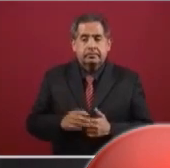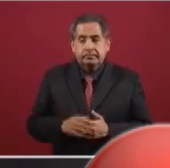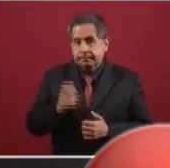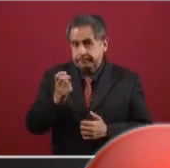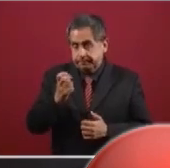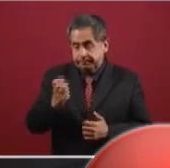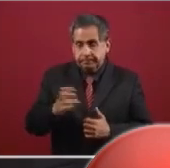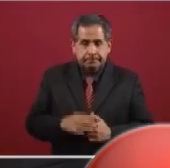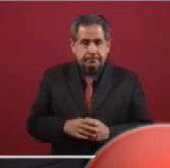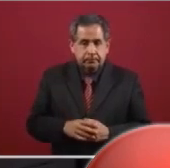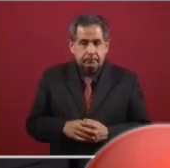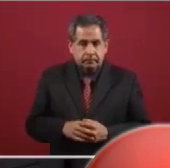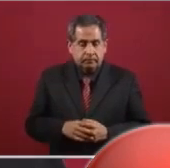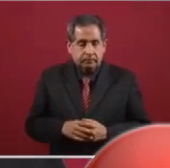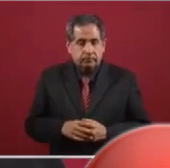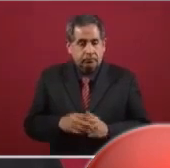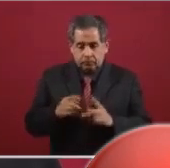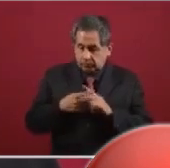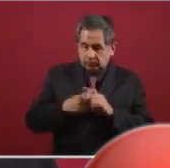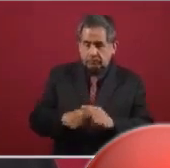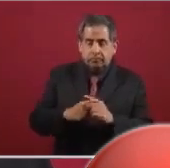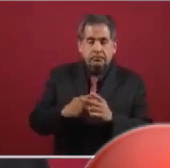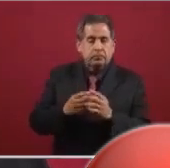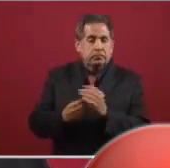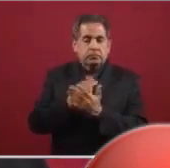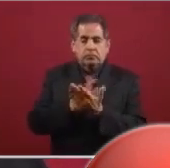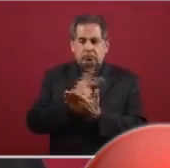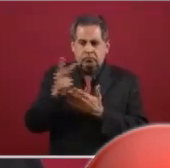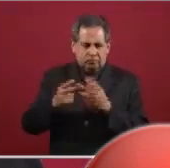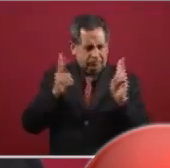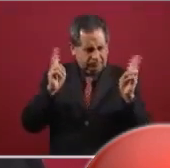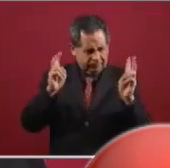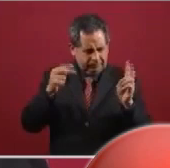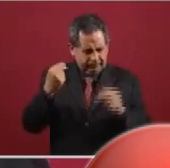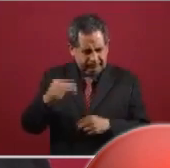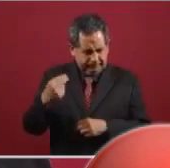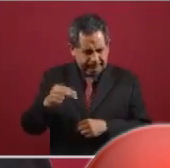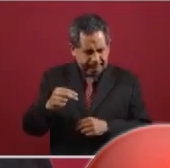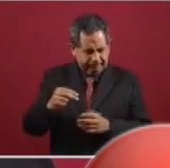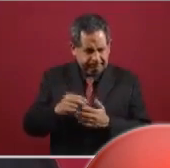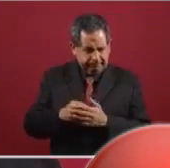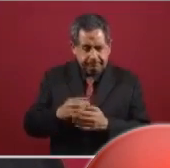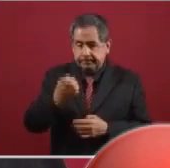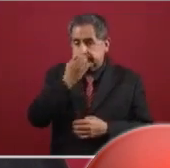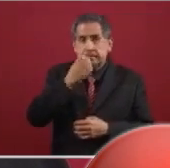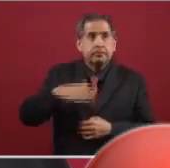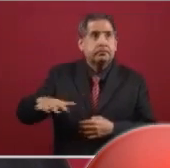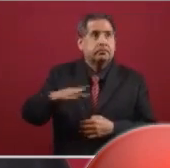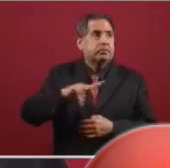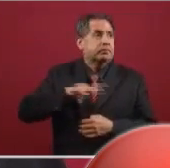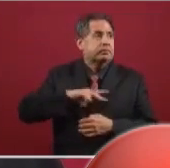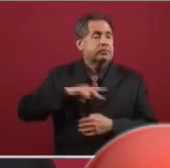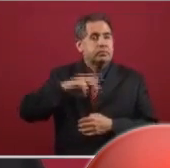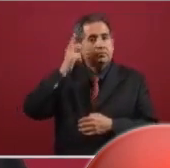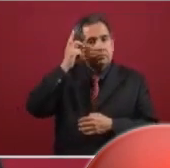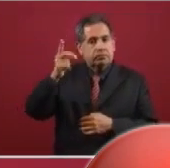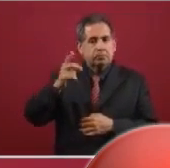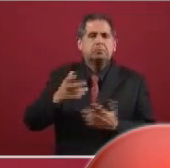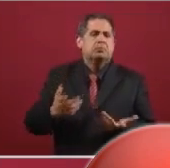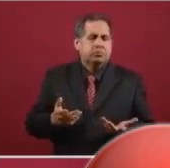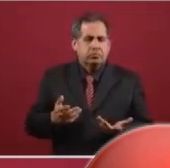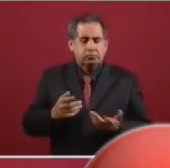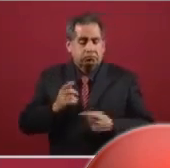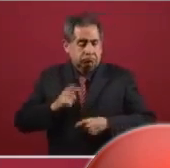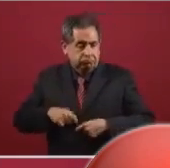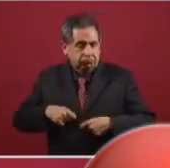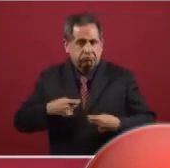eso, va a iniciar un programa que se llama La Escuela es Nuestra y vamos a